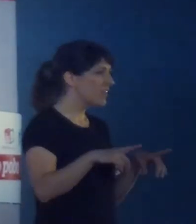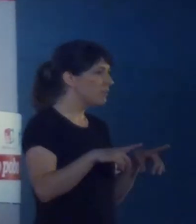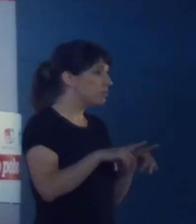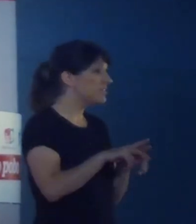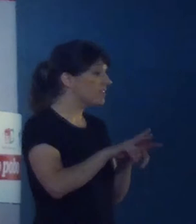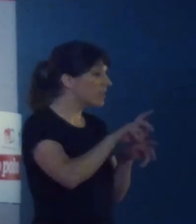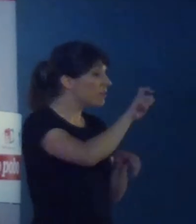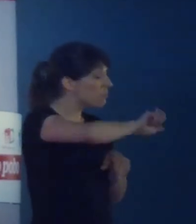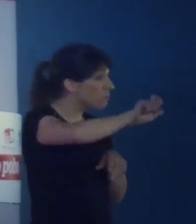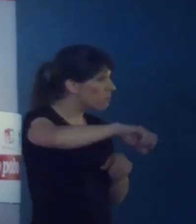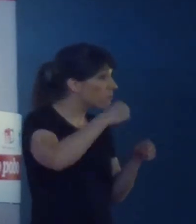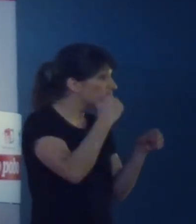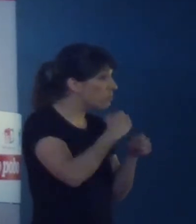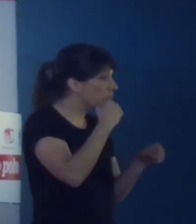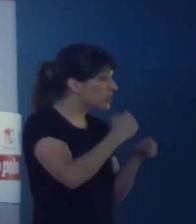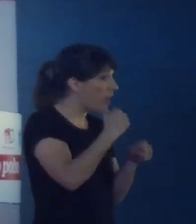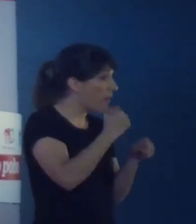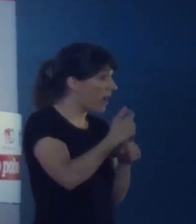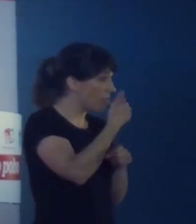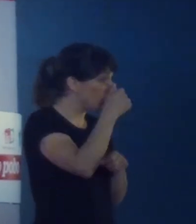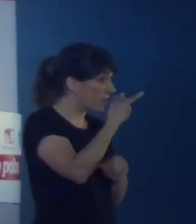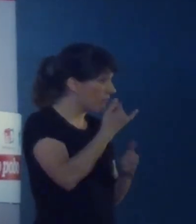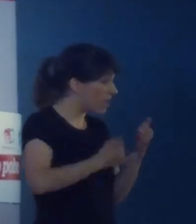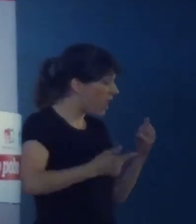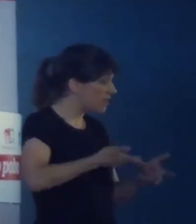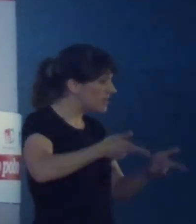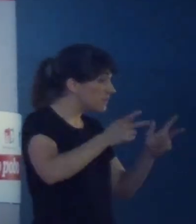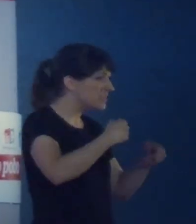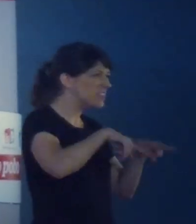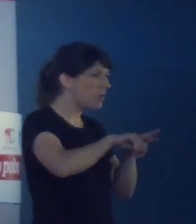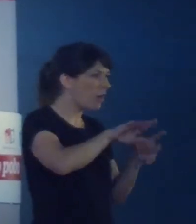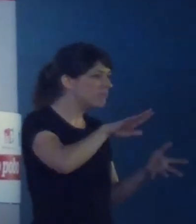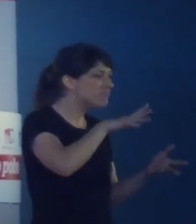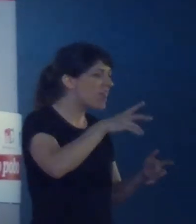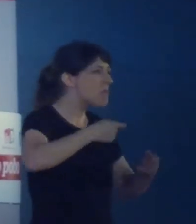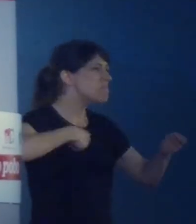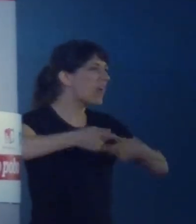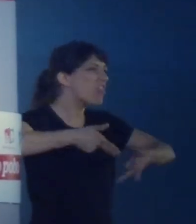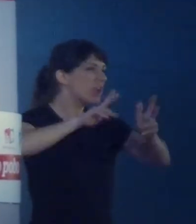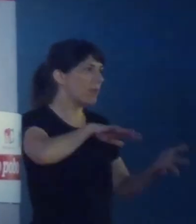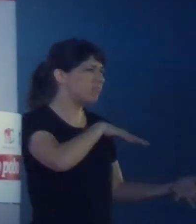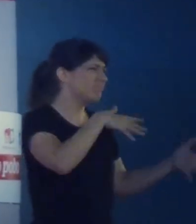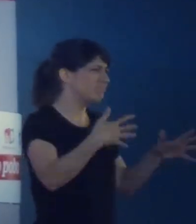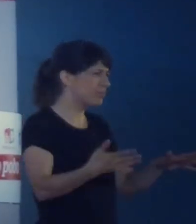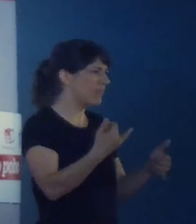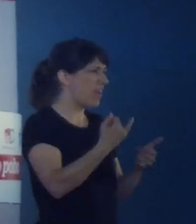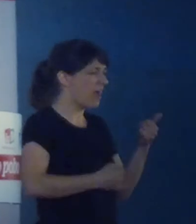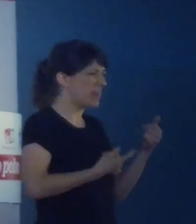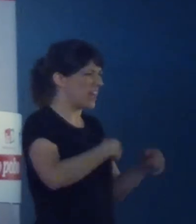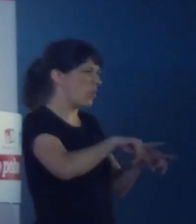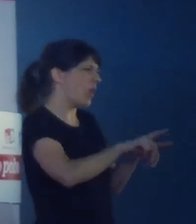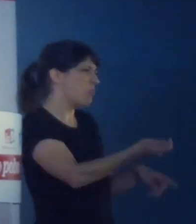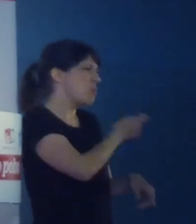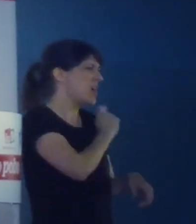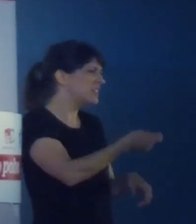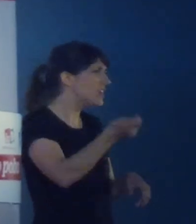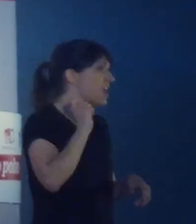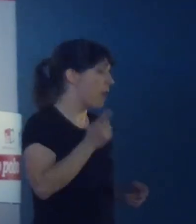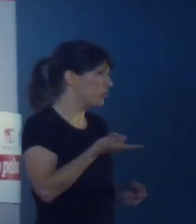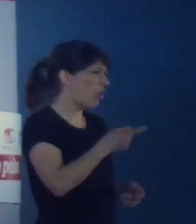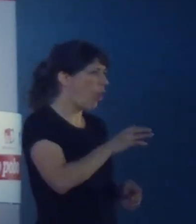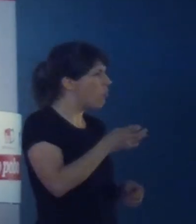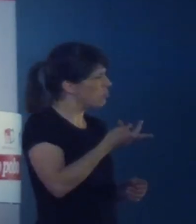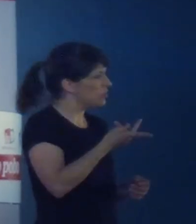aos traballadores asalariados, cidadáns libres polo visto nun mercado libre, en servos ou en esclavos,